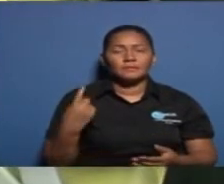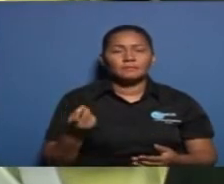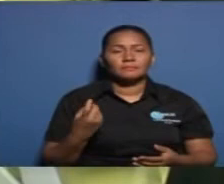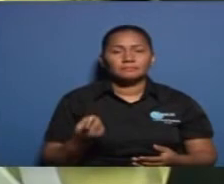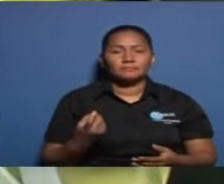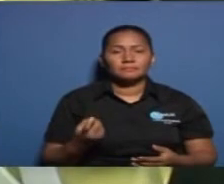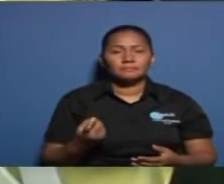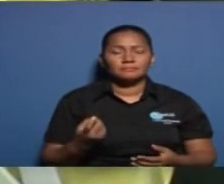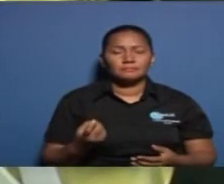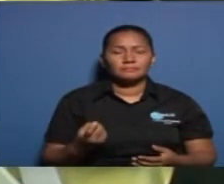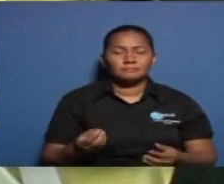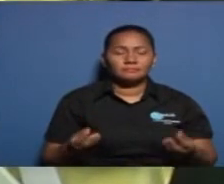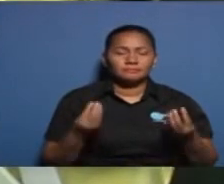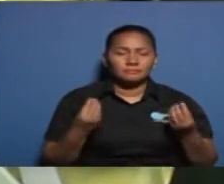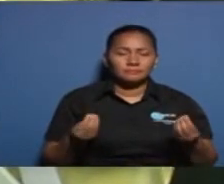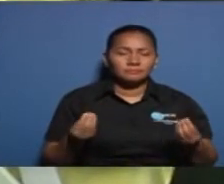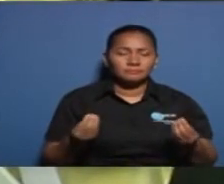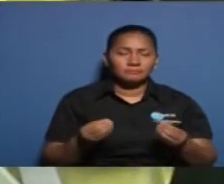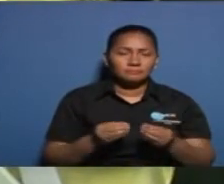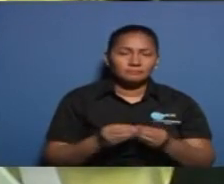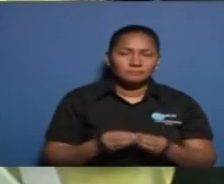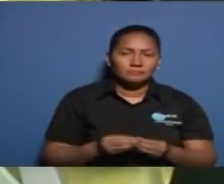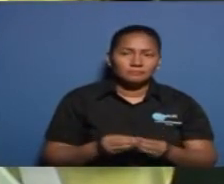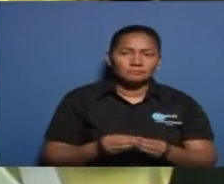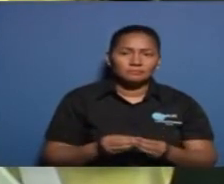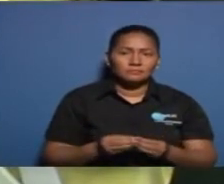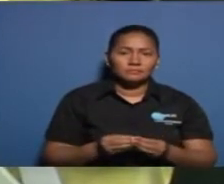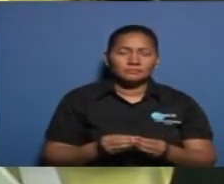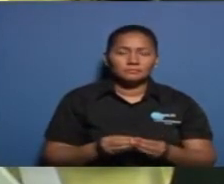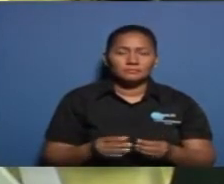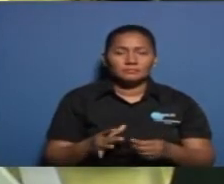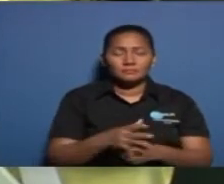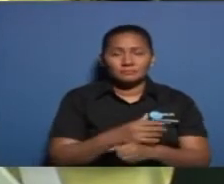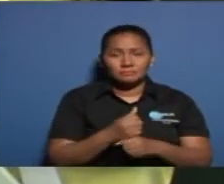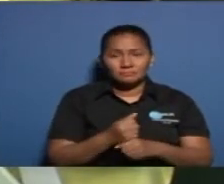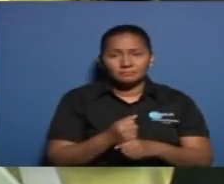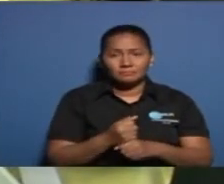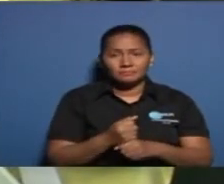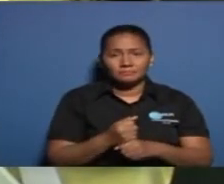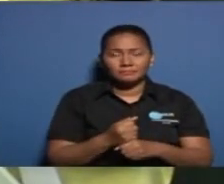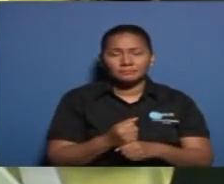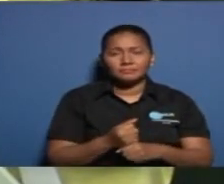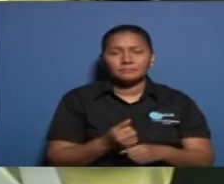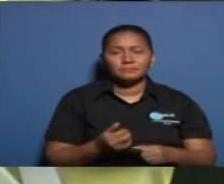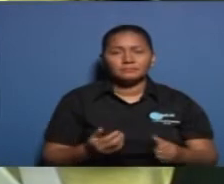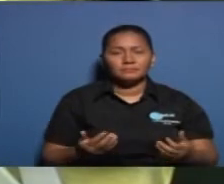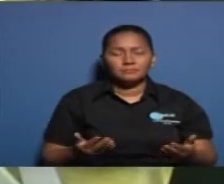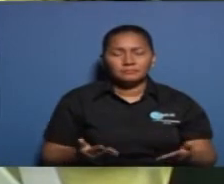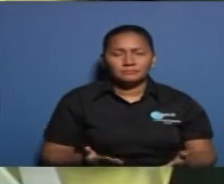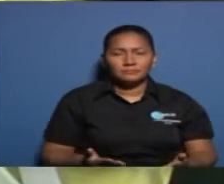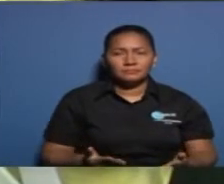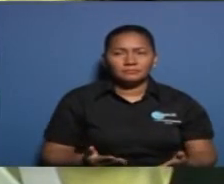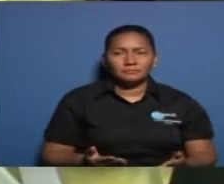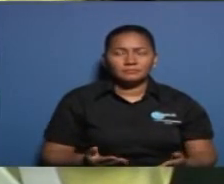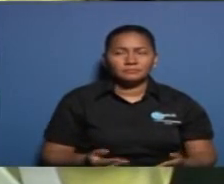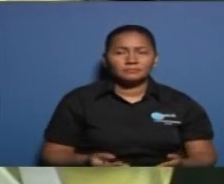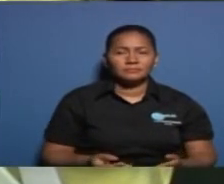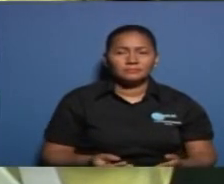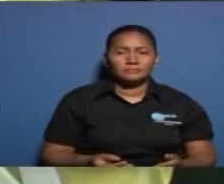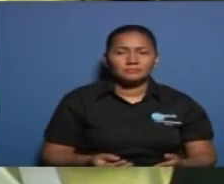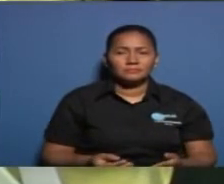lo que falta por hacer que lo que hemos hecho a veces nosotros que estamos en un ambiente y